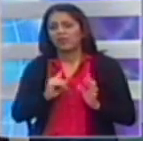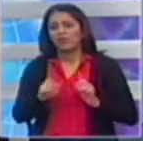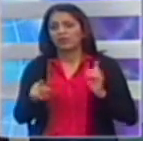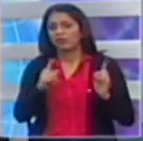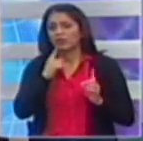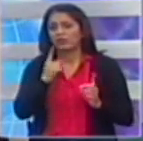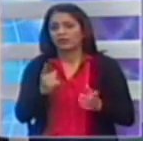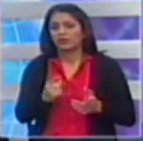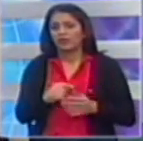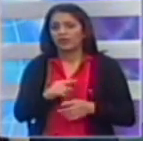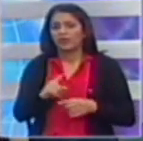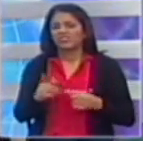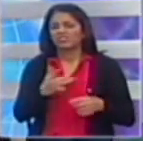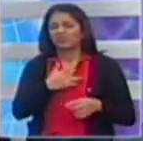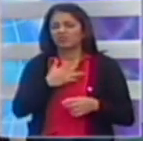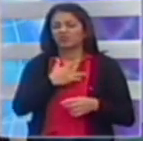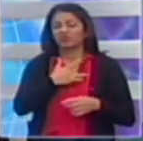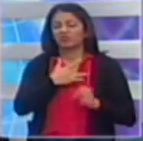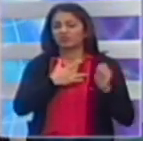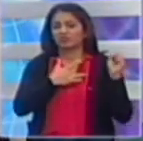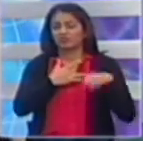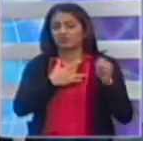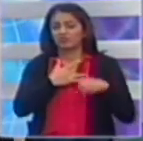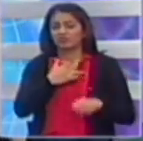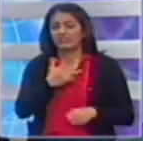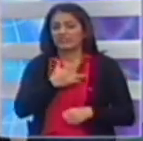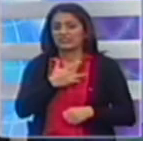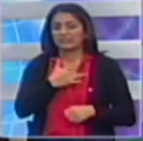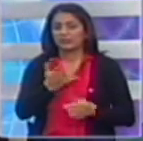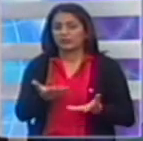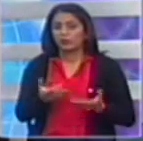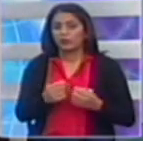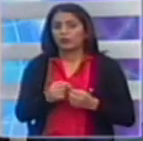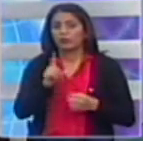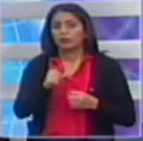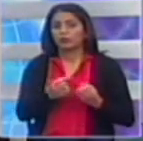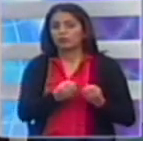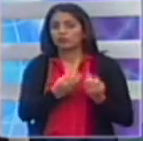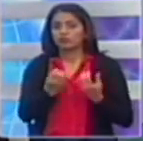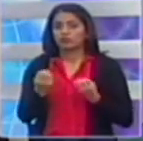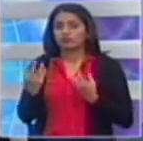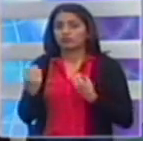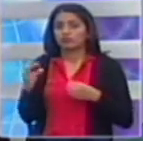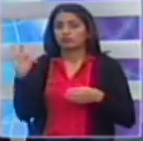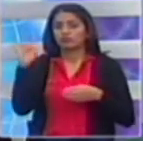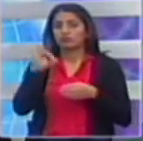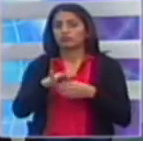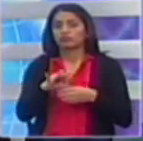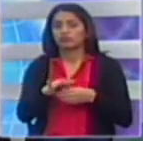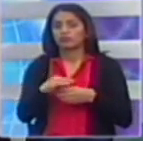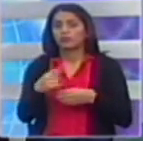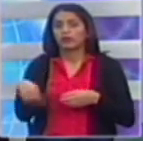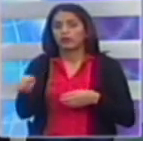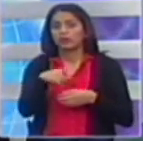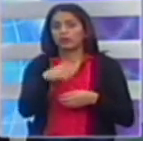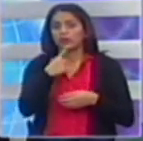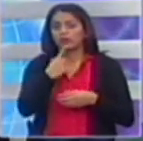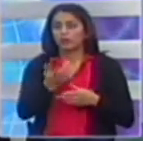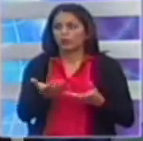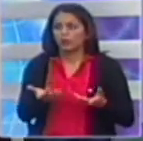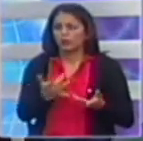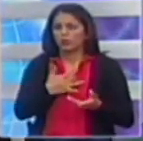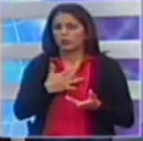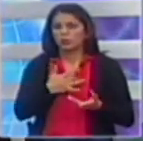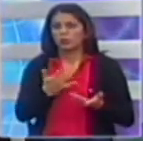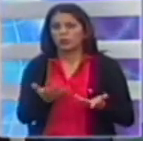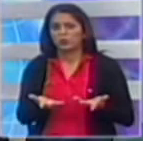hígado, como les decía, a los sentimientos. Y la gran masa de votantes muchas veces sigue esto, lo cual es lamentable